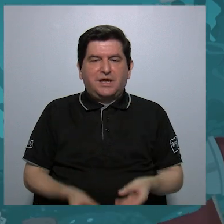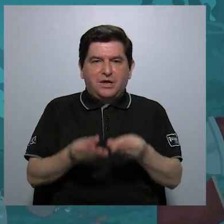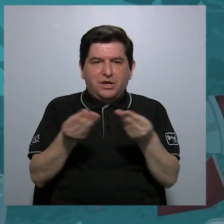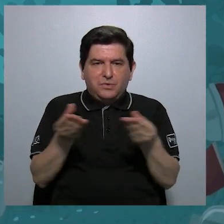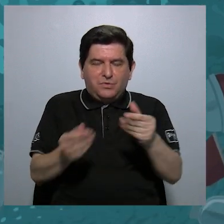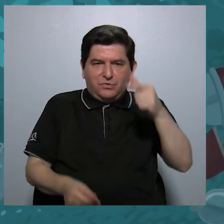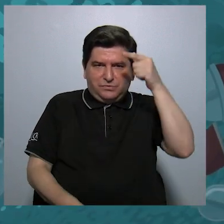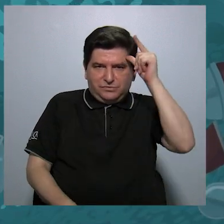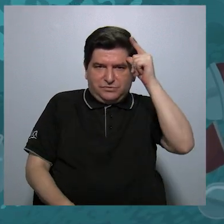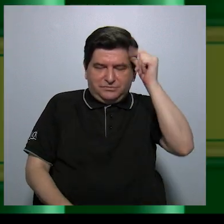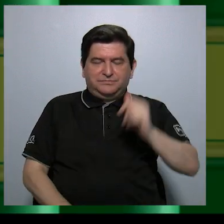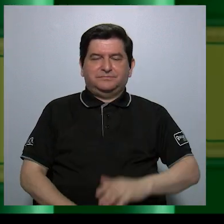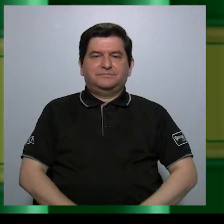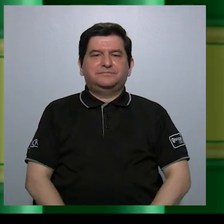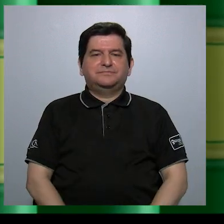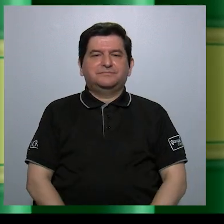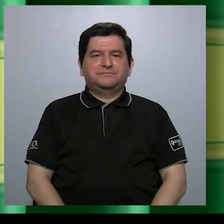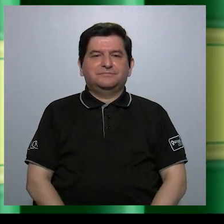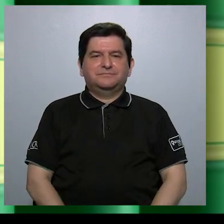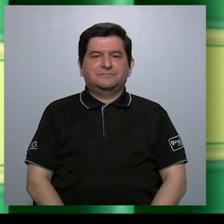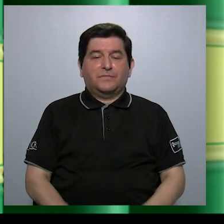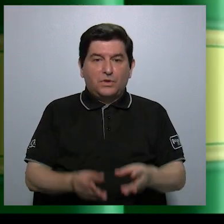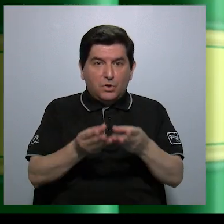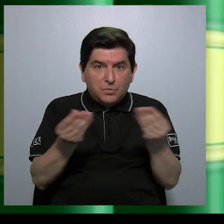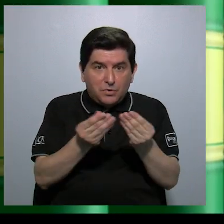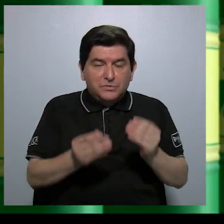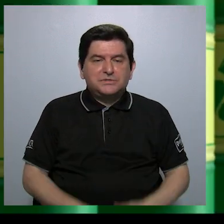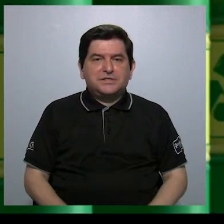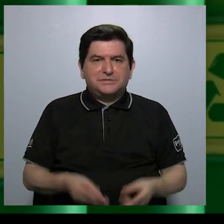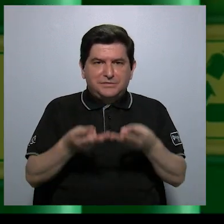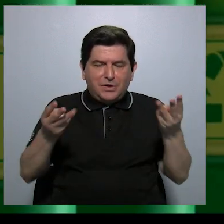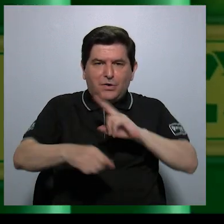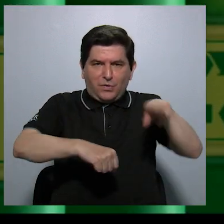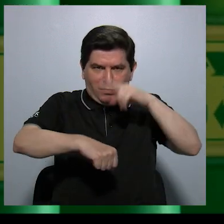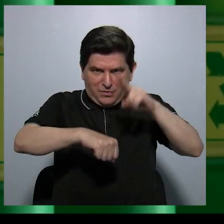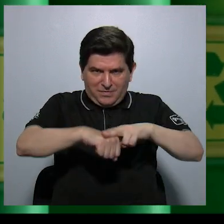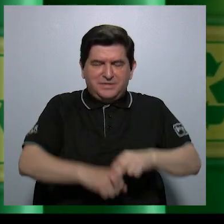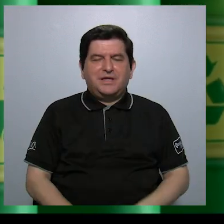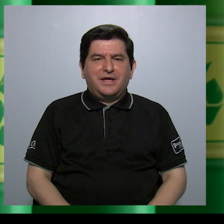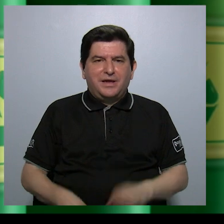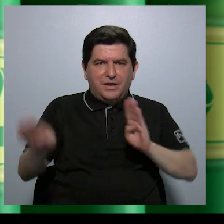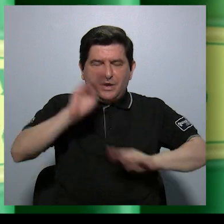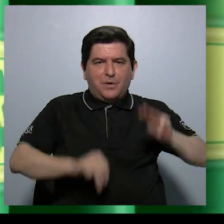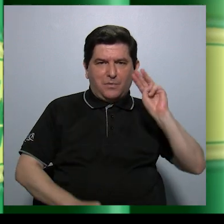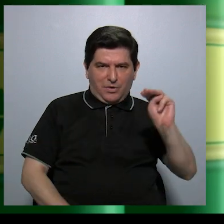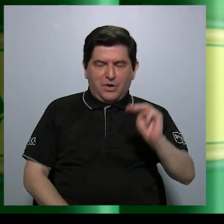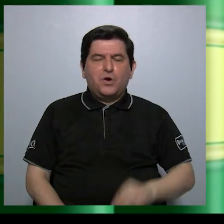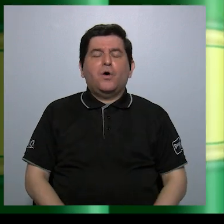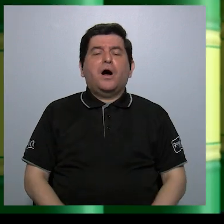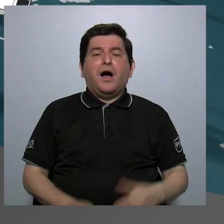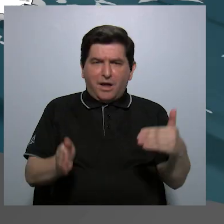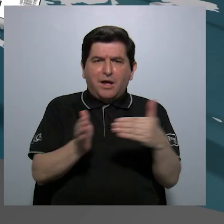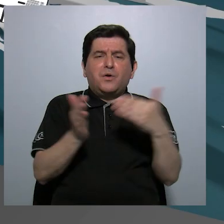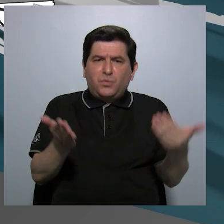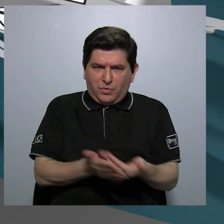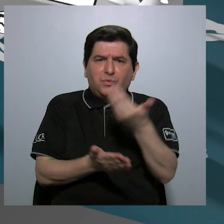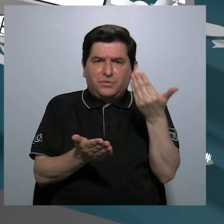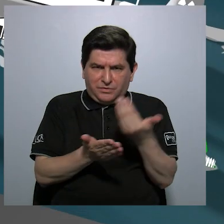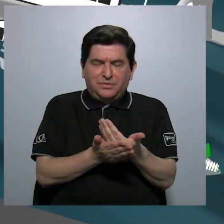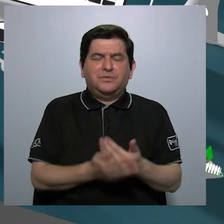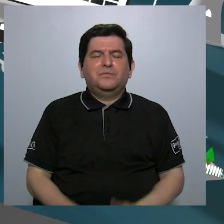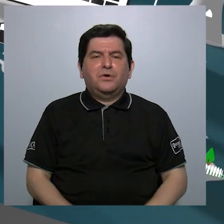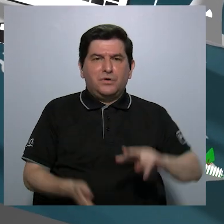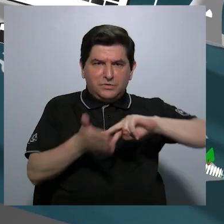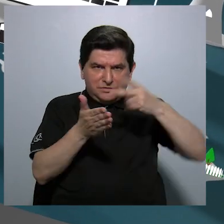de la ganadería. Como se produce a través de materia orgánica, el biometano es renovable, lo que